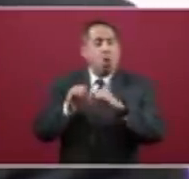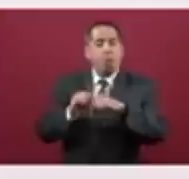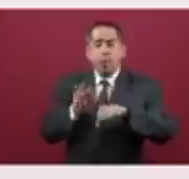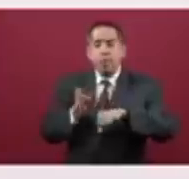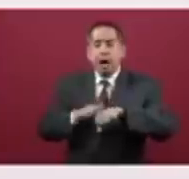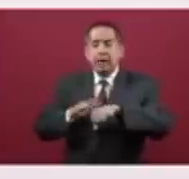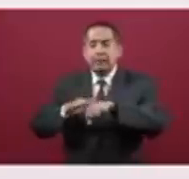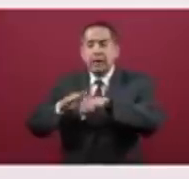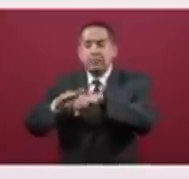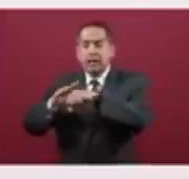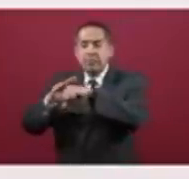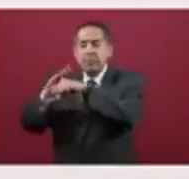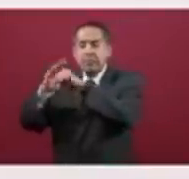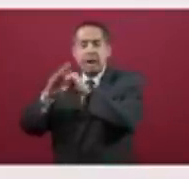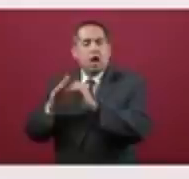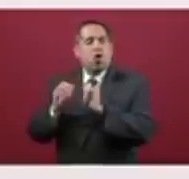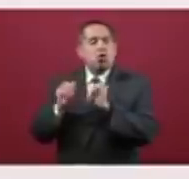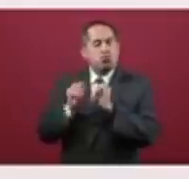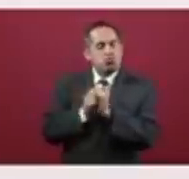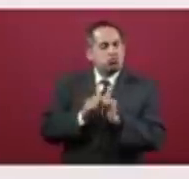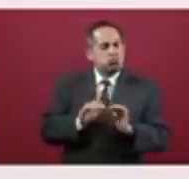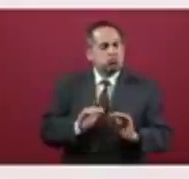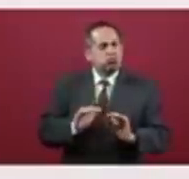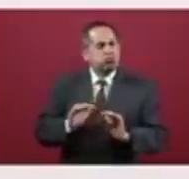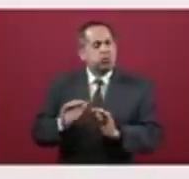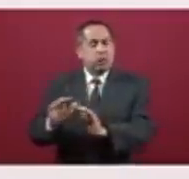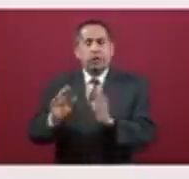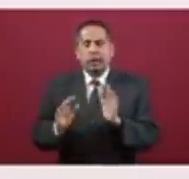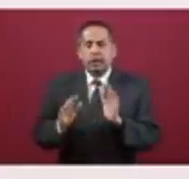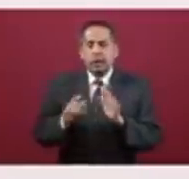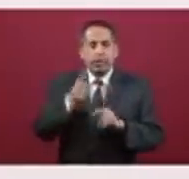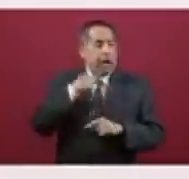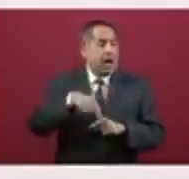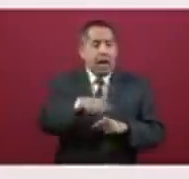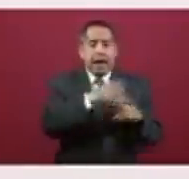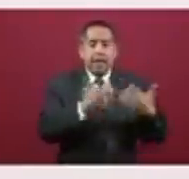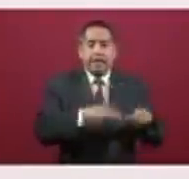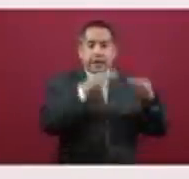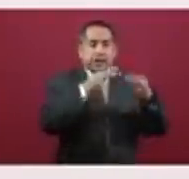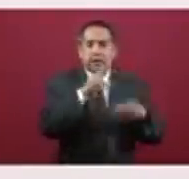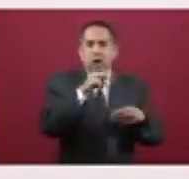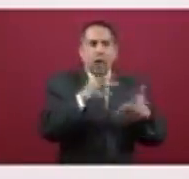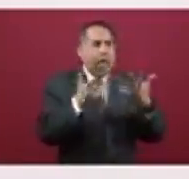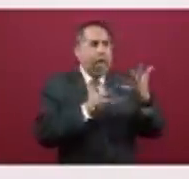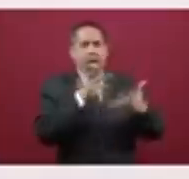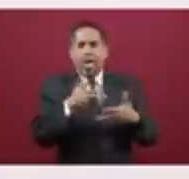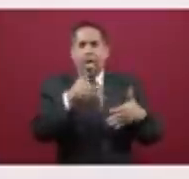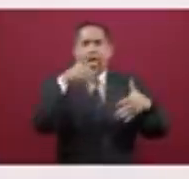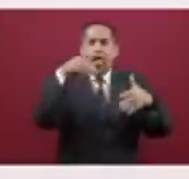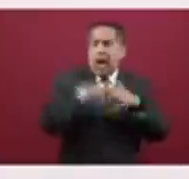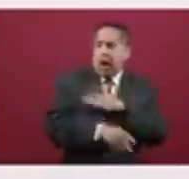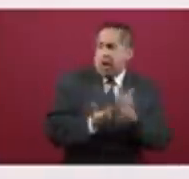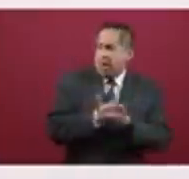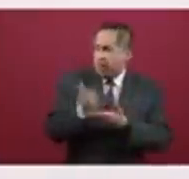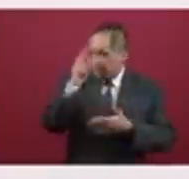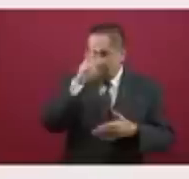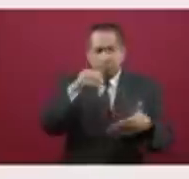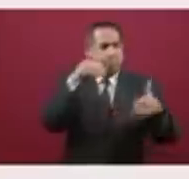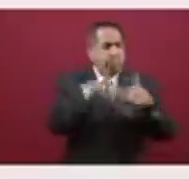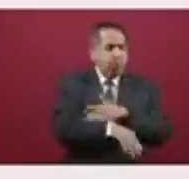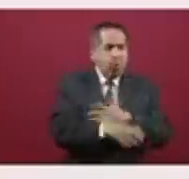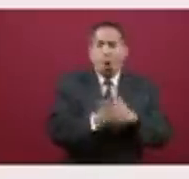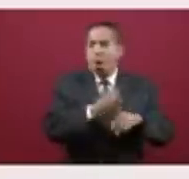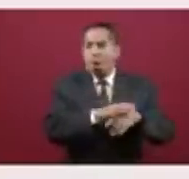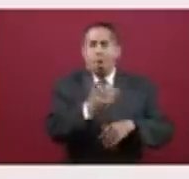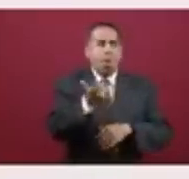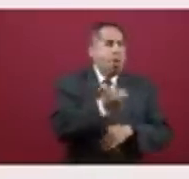pero gradual que no dañe a las empresas que no provoca inflación